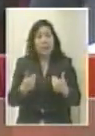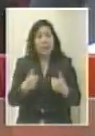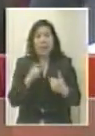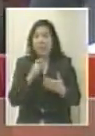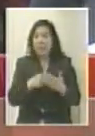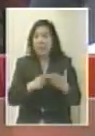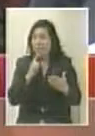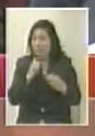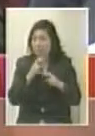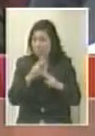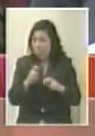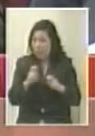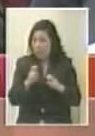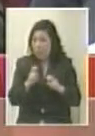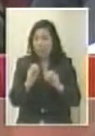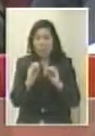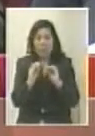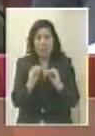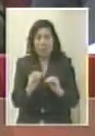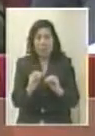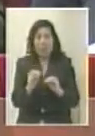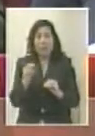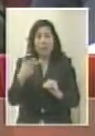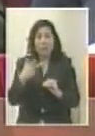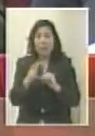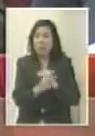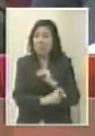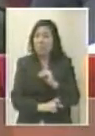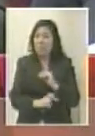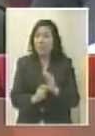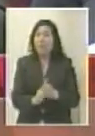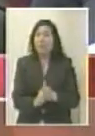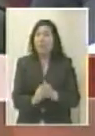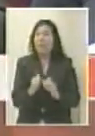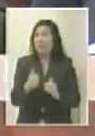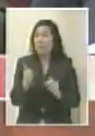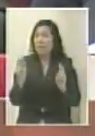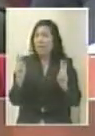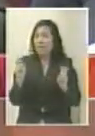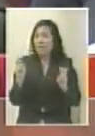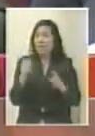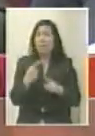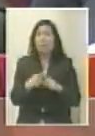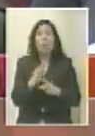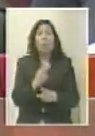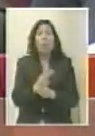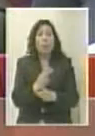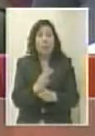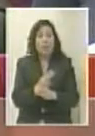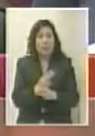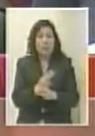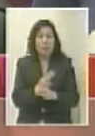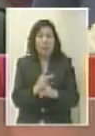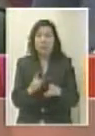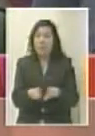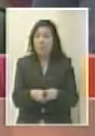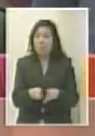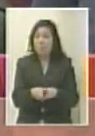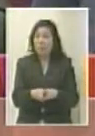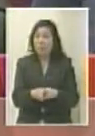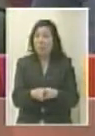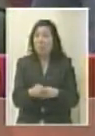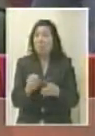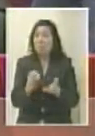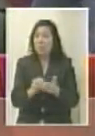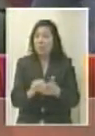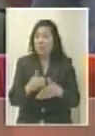siendo investigados y patentados en terceros países. Hay temas como el de la bioseguridad, y ahí uno de los temas que les voy a mencionar